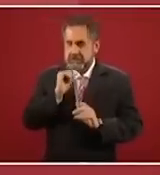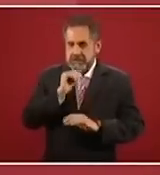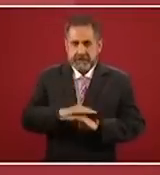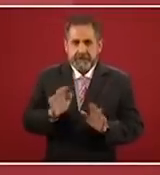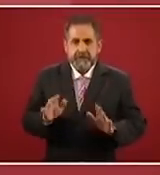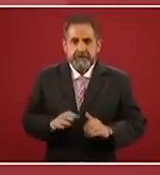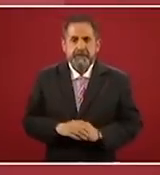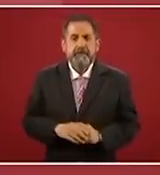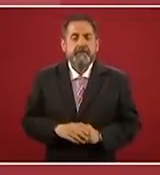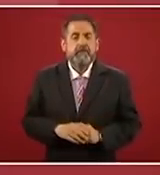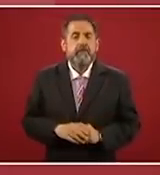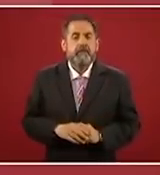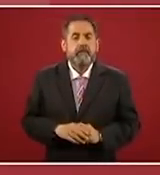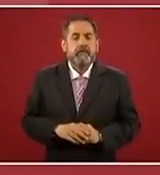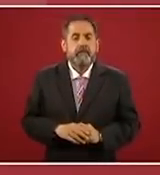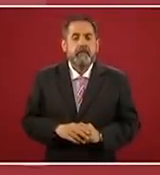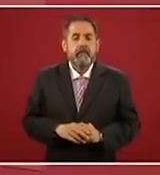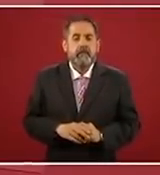Si